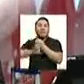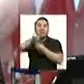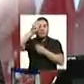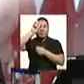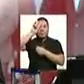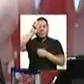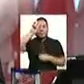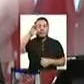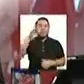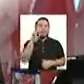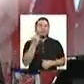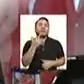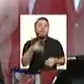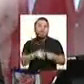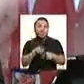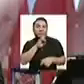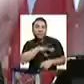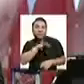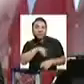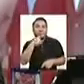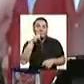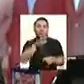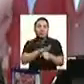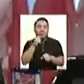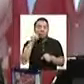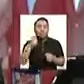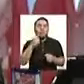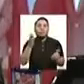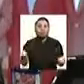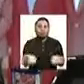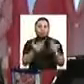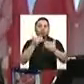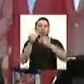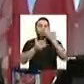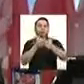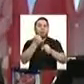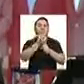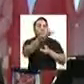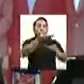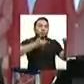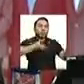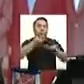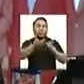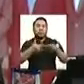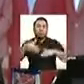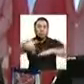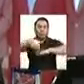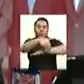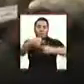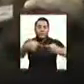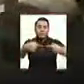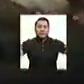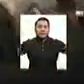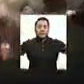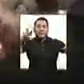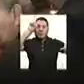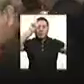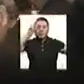y Chile, donde también se resaltó el compromiso de reactivar ejercicios combinados en zona de frontera?